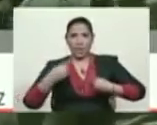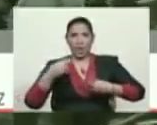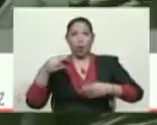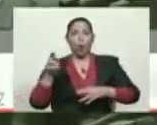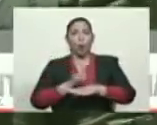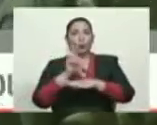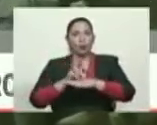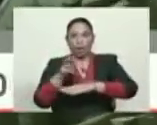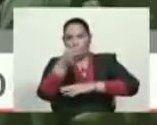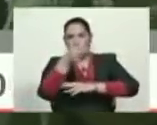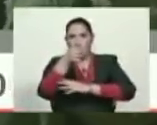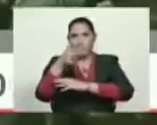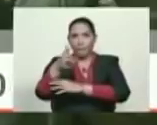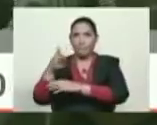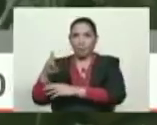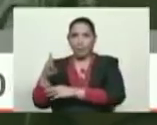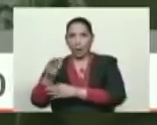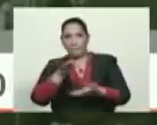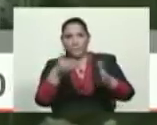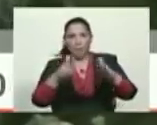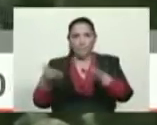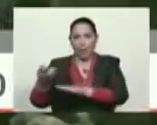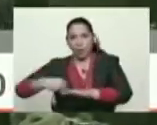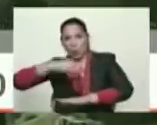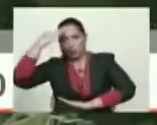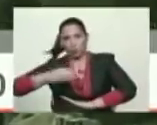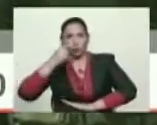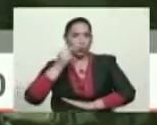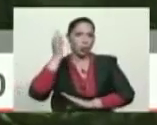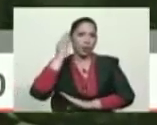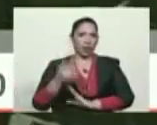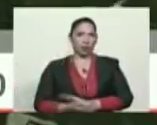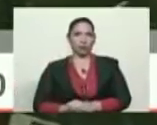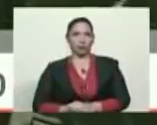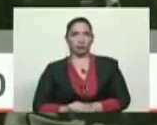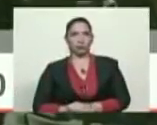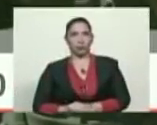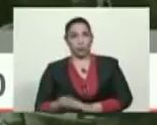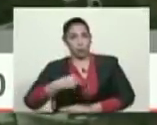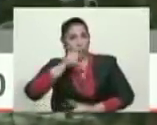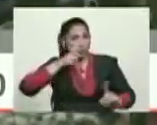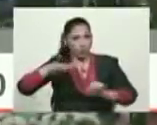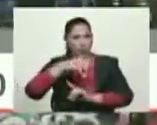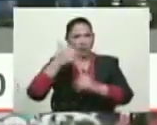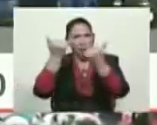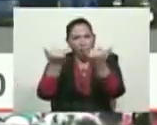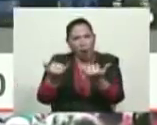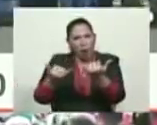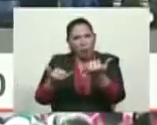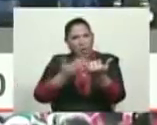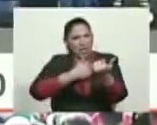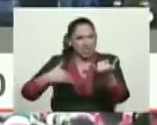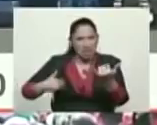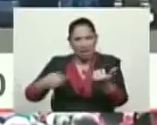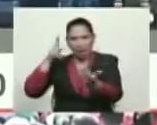francotiradores para asesinar a nuestros soldados y a nuestras soldadas y a nuestro pueblo, ahora quieren ir a los cuarteles.